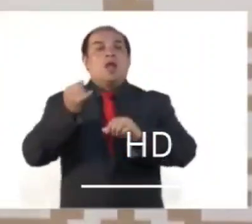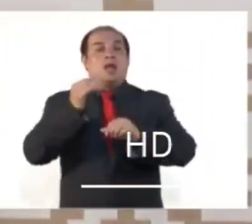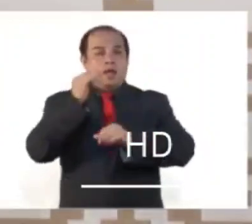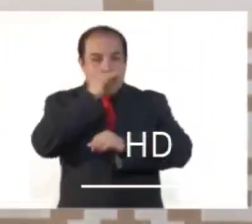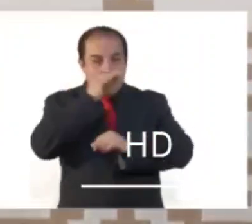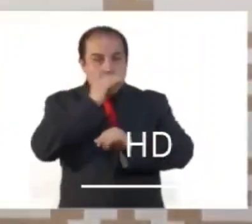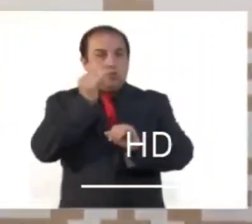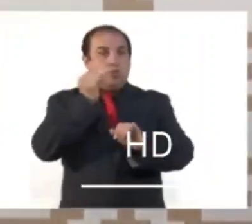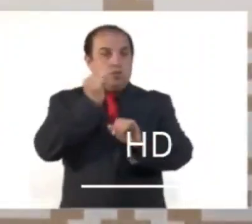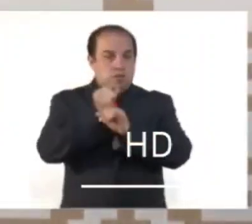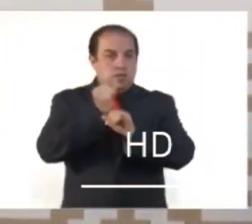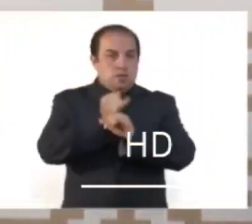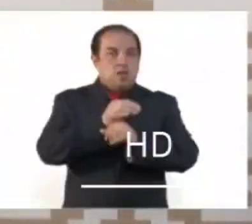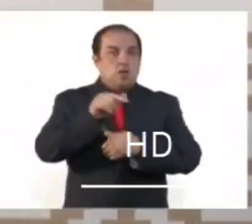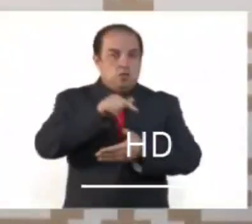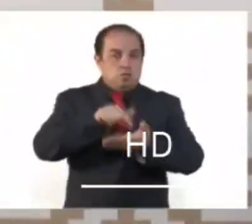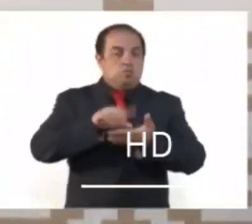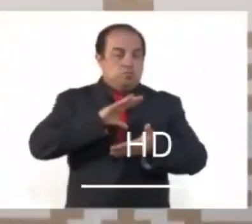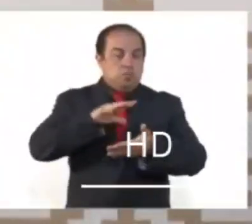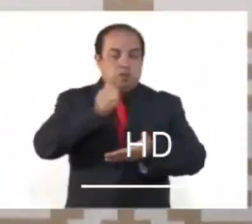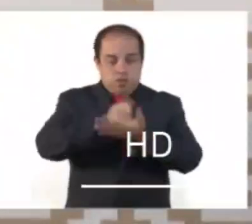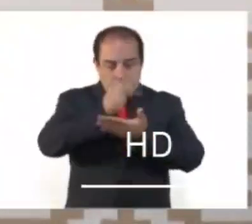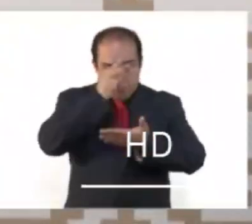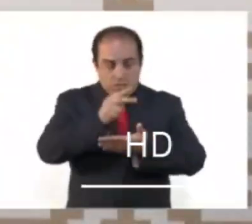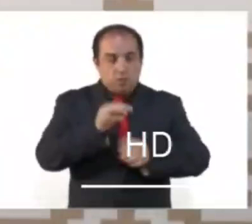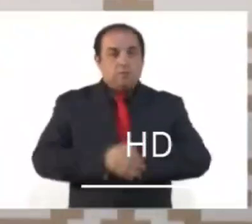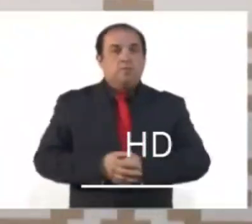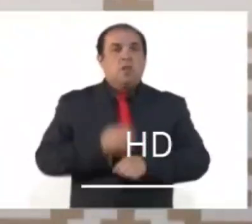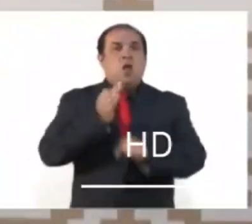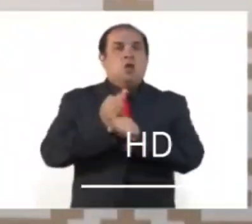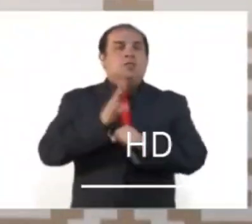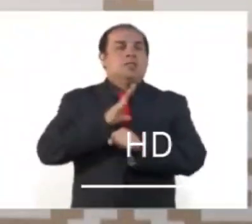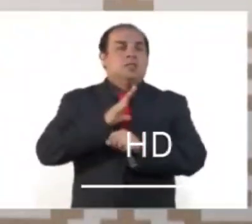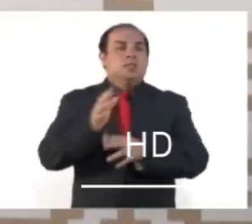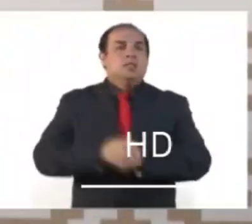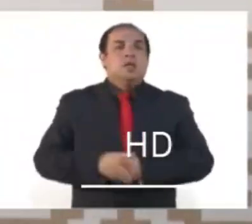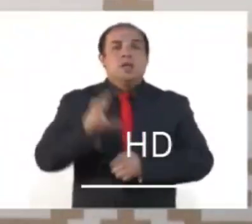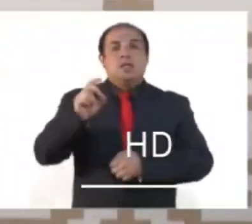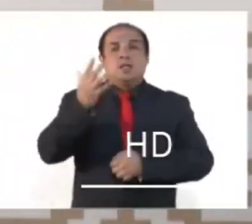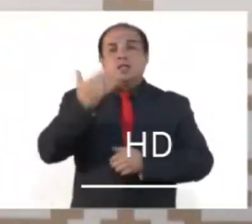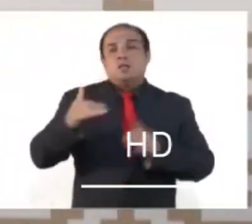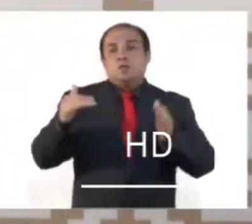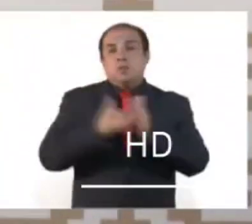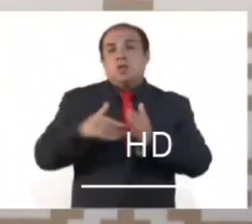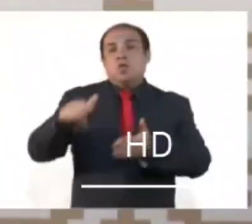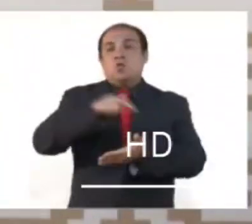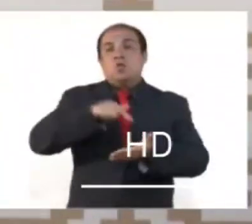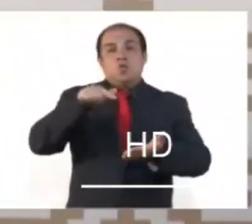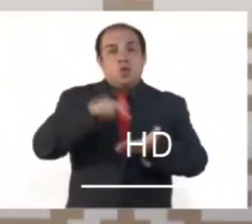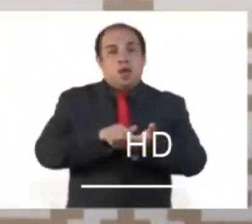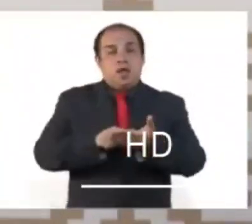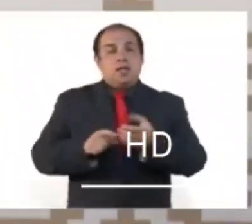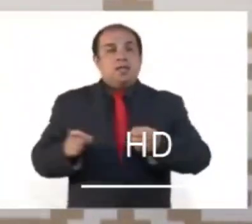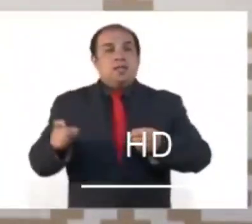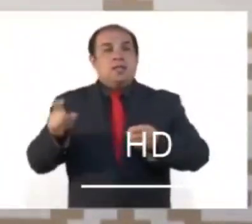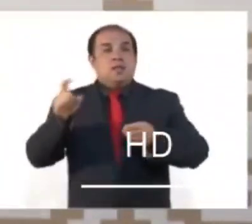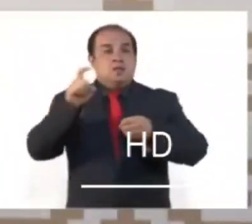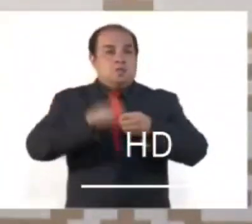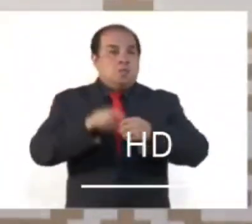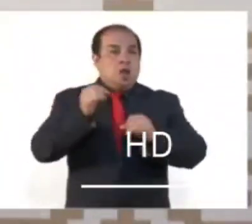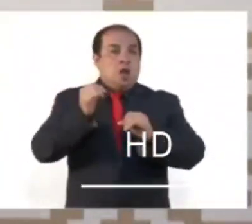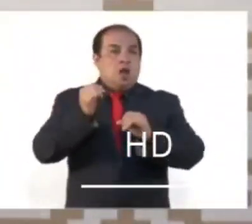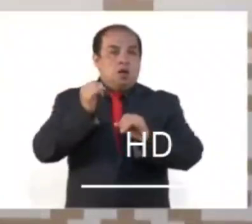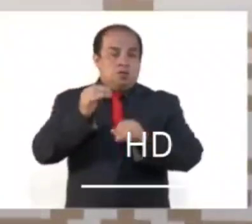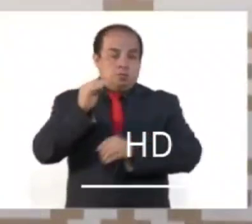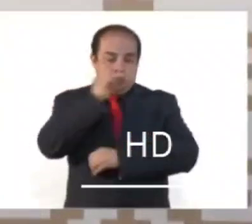a Internet. Actualmente andamos llegando ya a los 35 mil puntos de acceso gratuito a